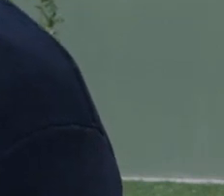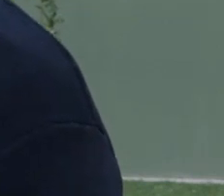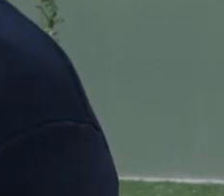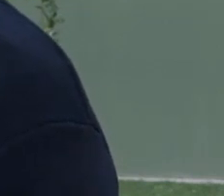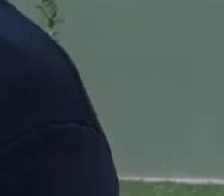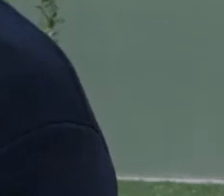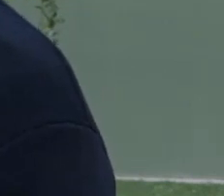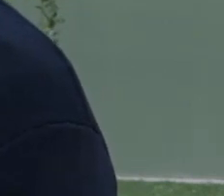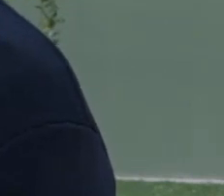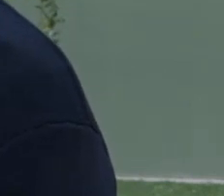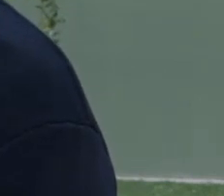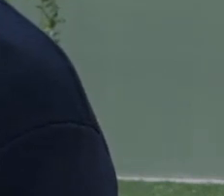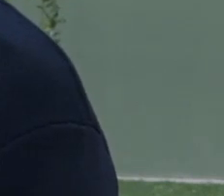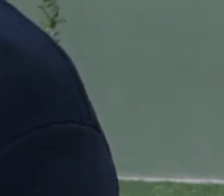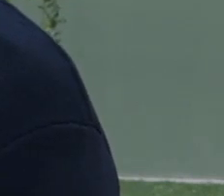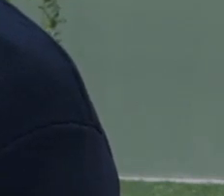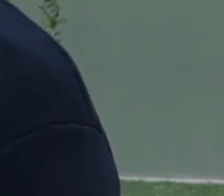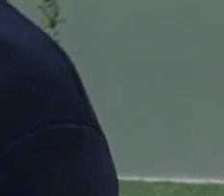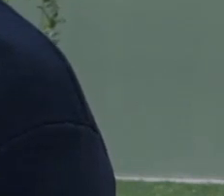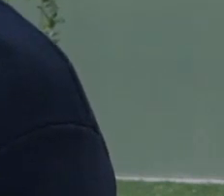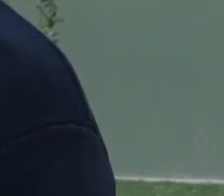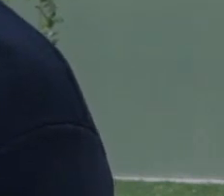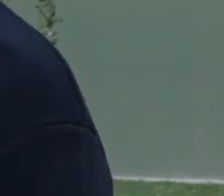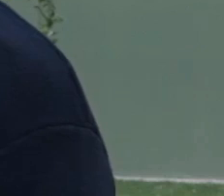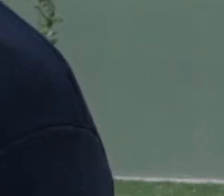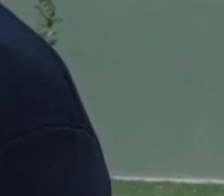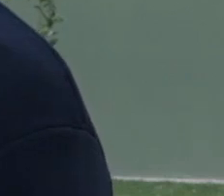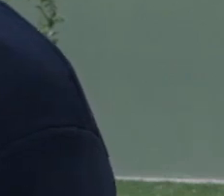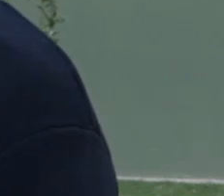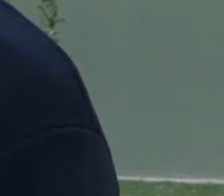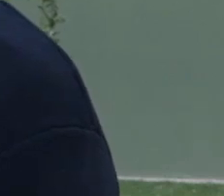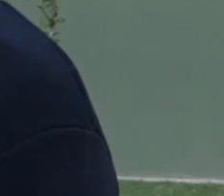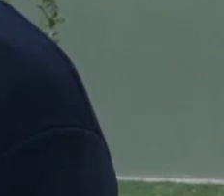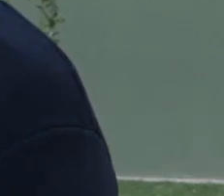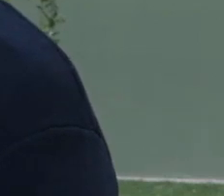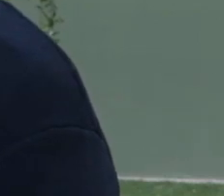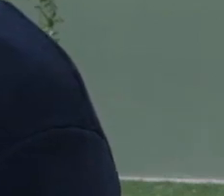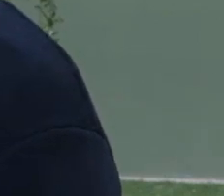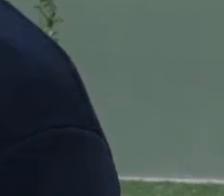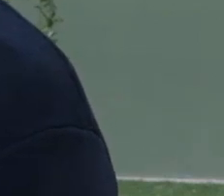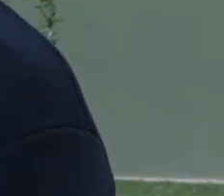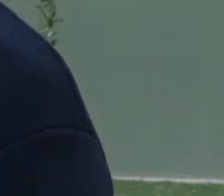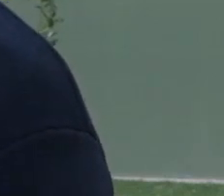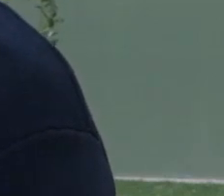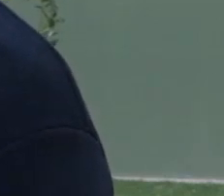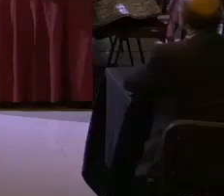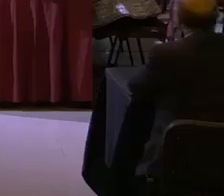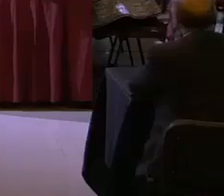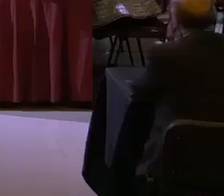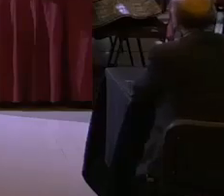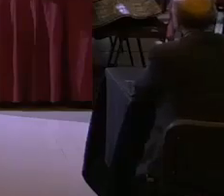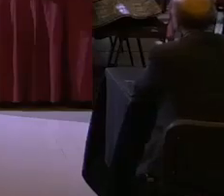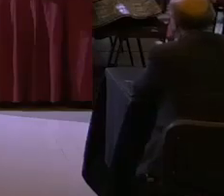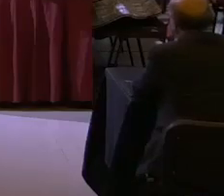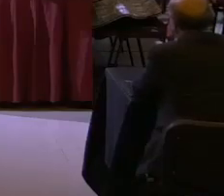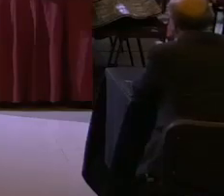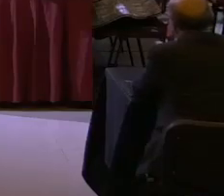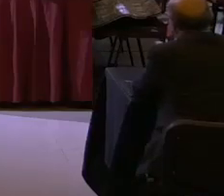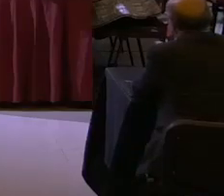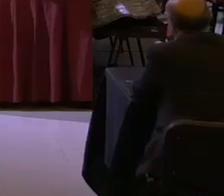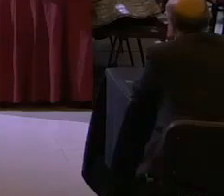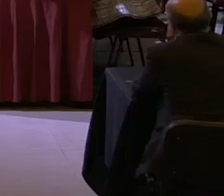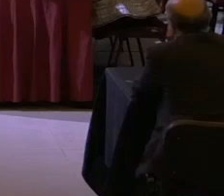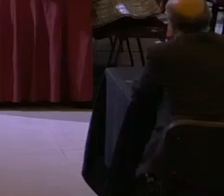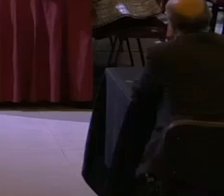las diferentes programas y políticas vinculados con los objetivos de inclusión, calidad, equidad en nuestros